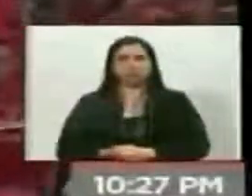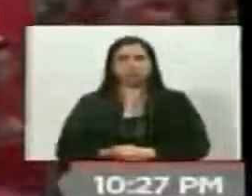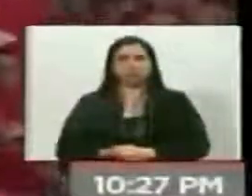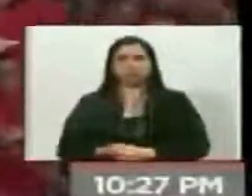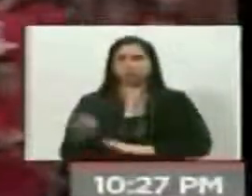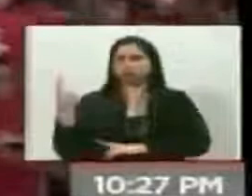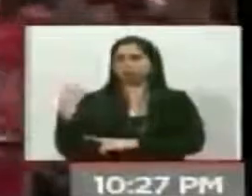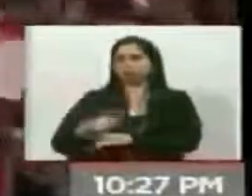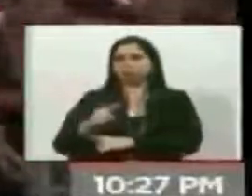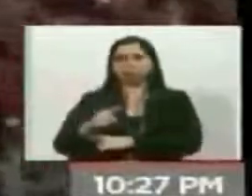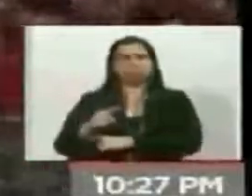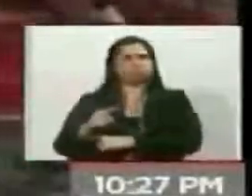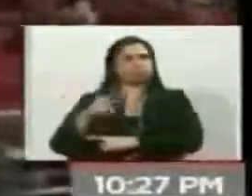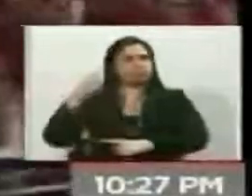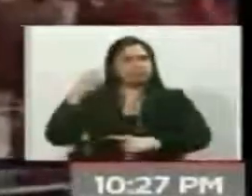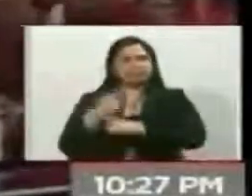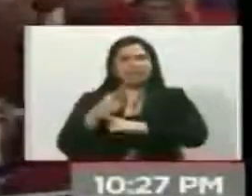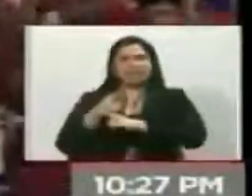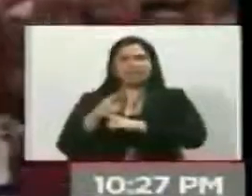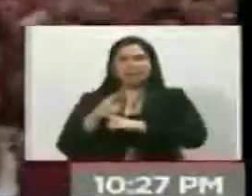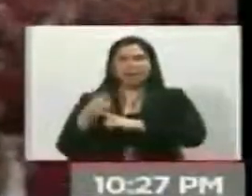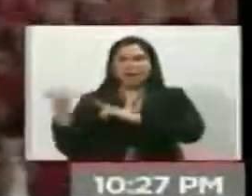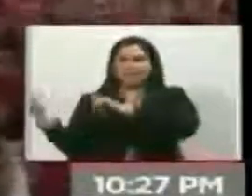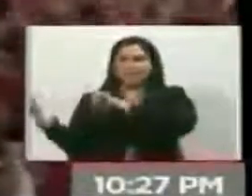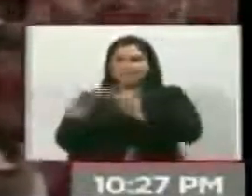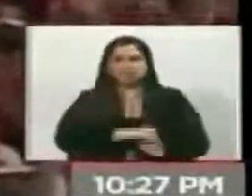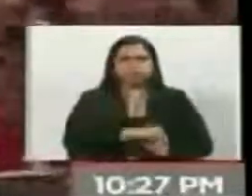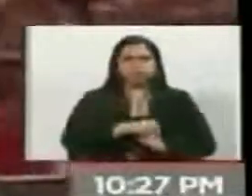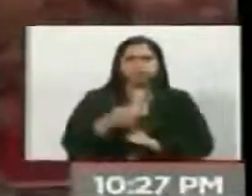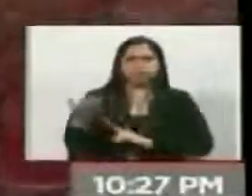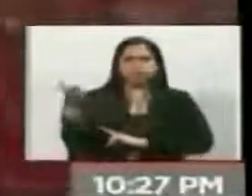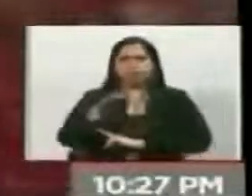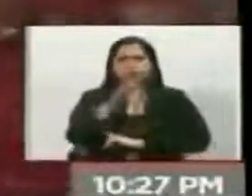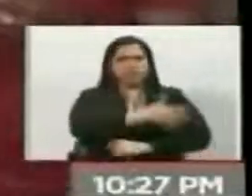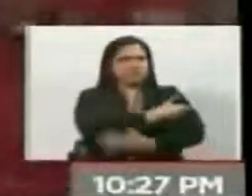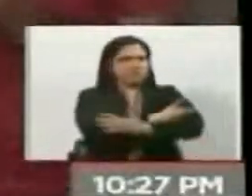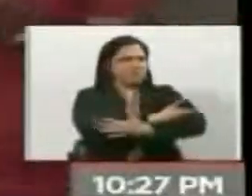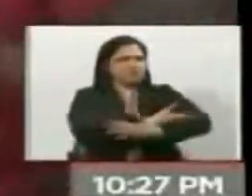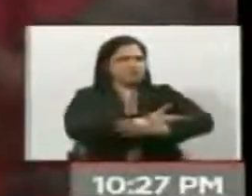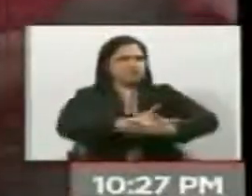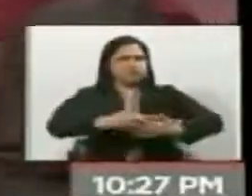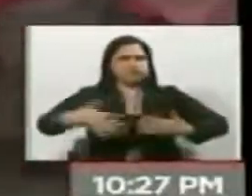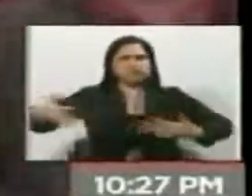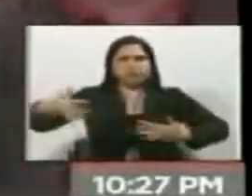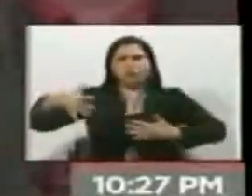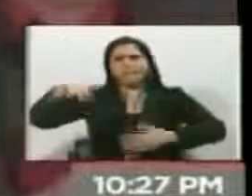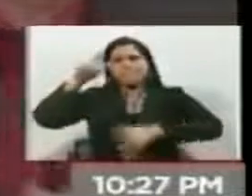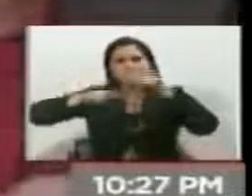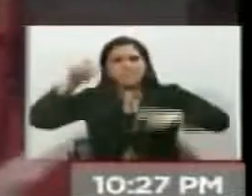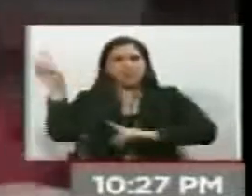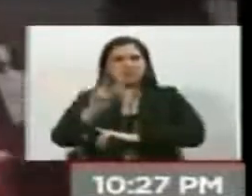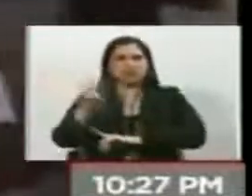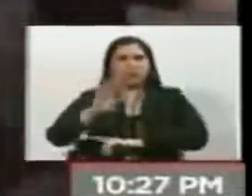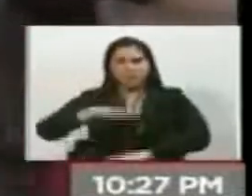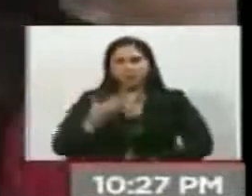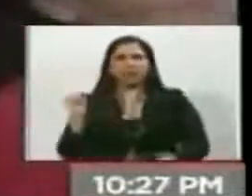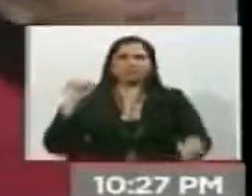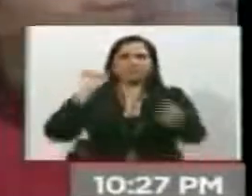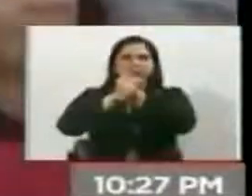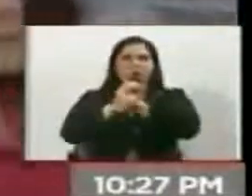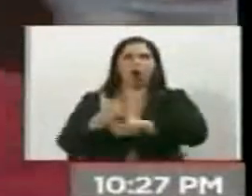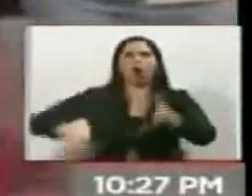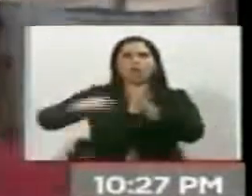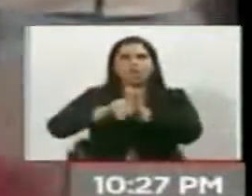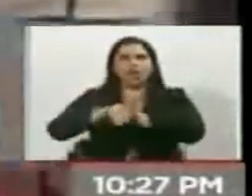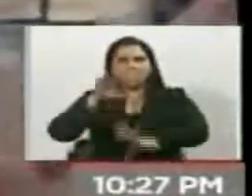Tendrían que pasar por encima de los cadáveres de millones de venezolanos para poder esclavizar de nuevo la